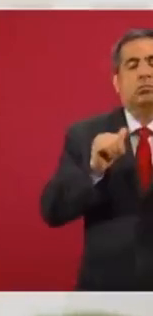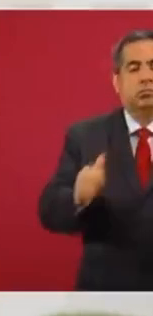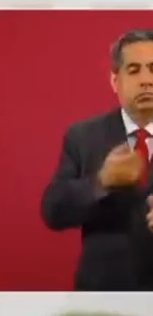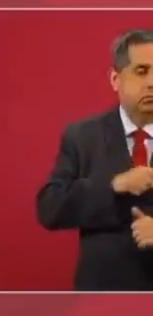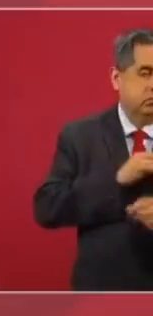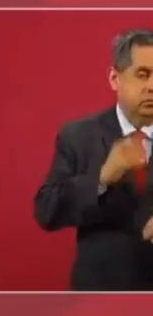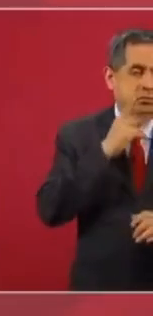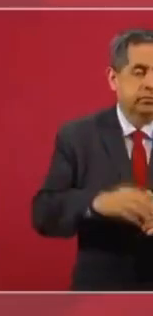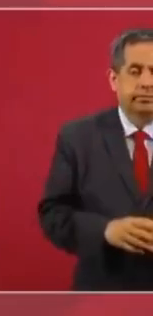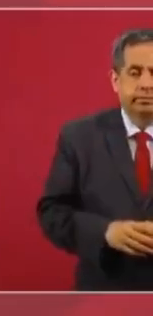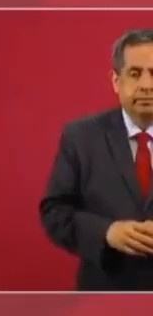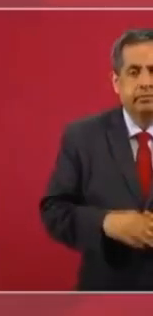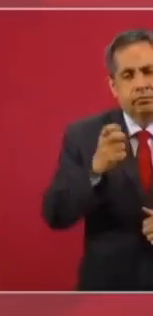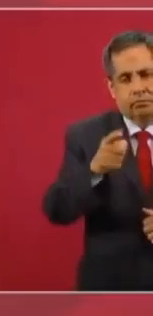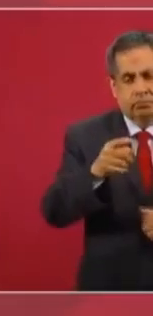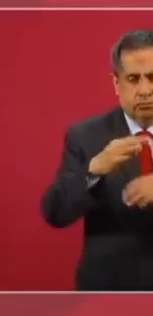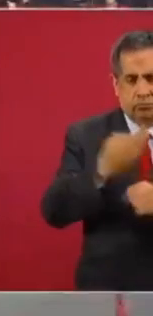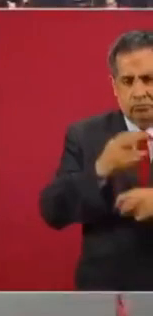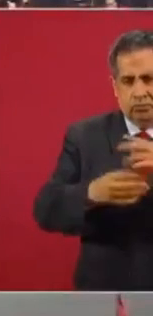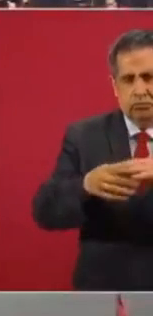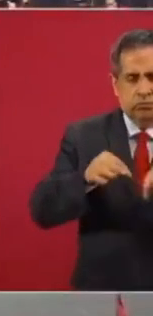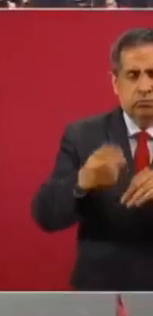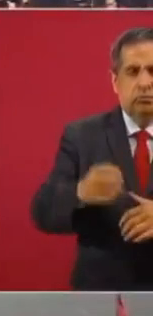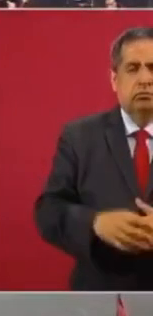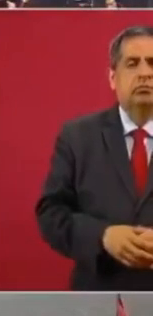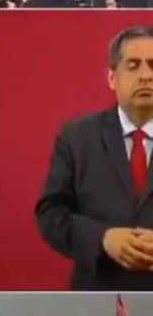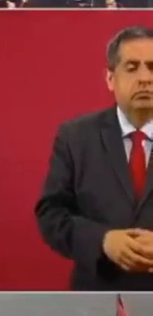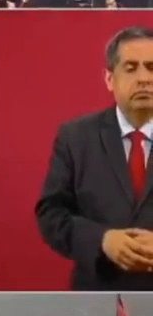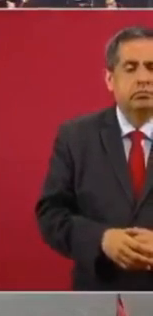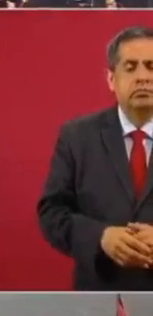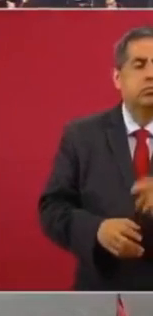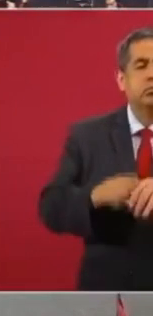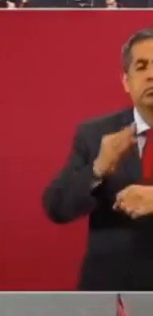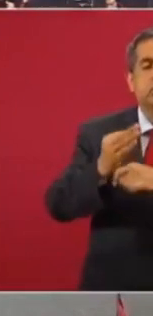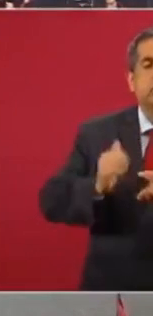pandemia. Pero eso es lo que estamos haciendo. Aprovechando que están las autoridades de salud